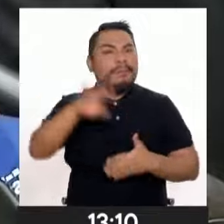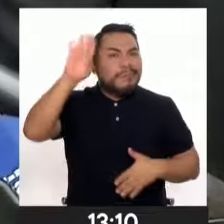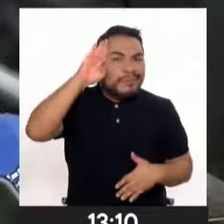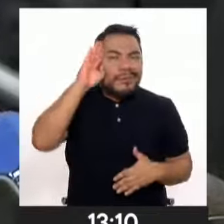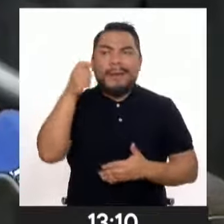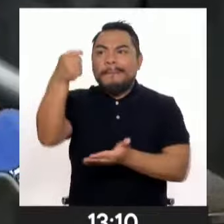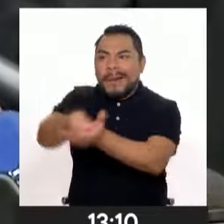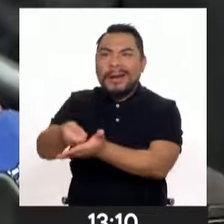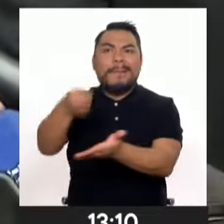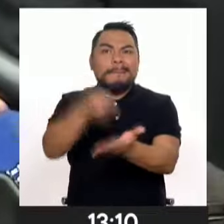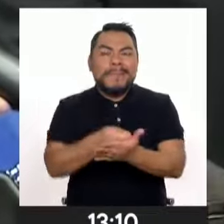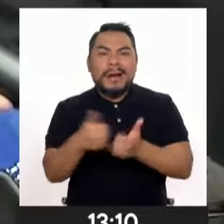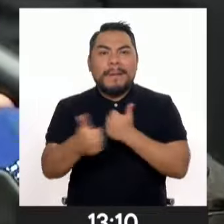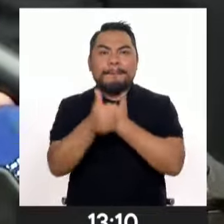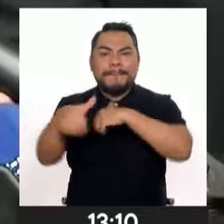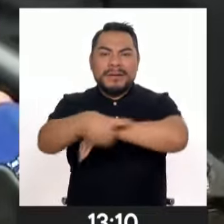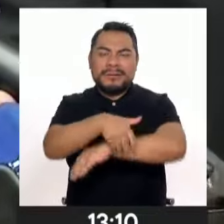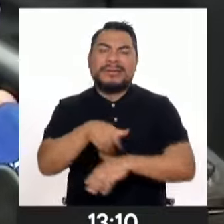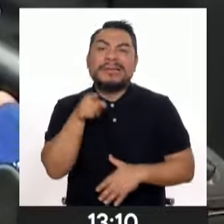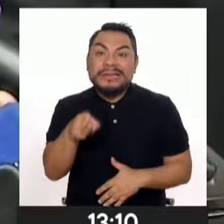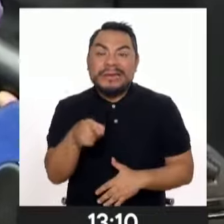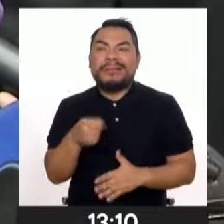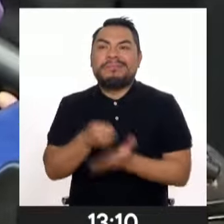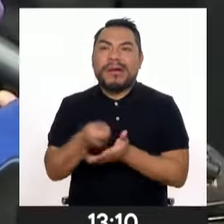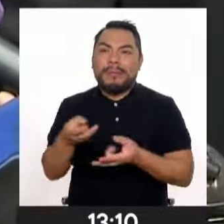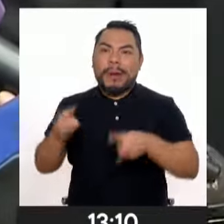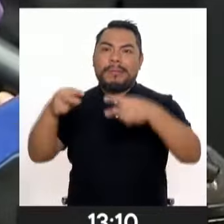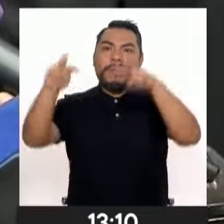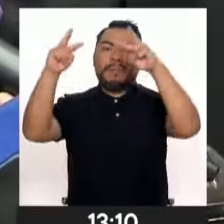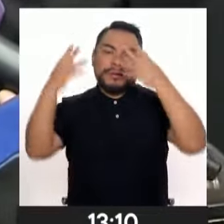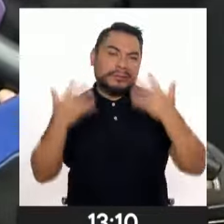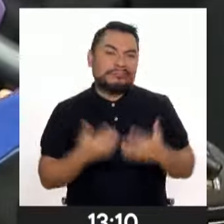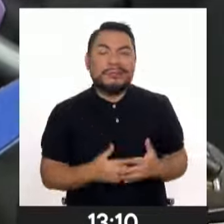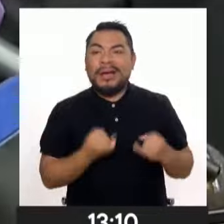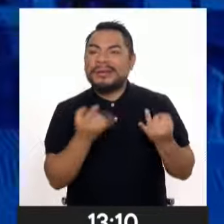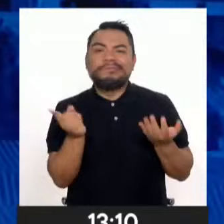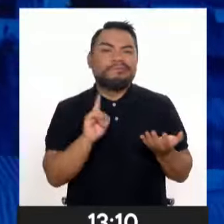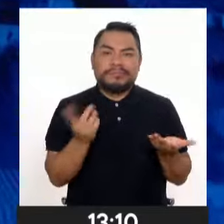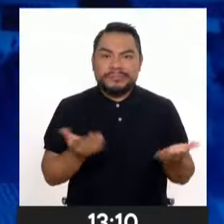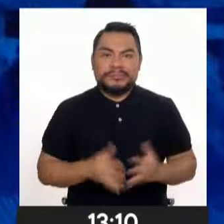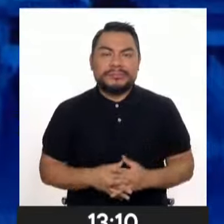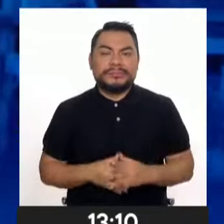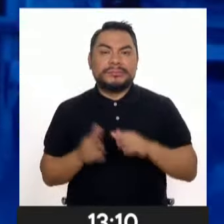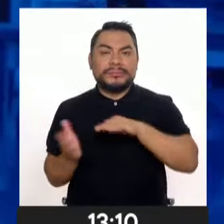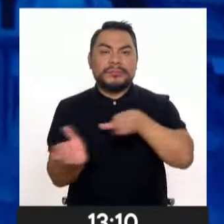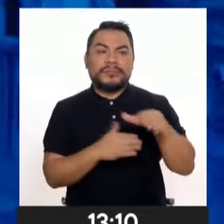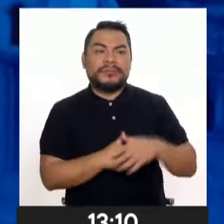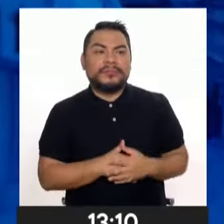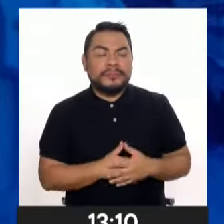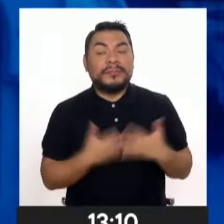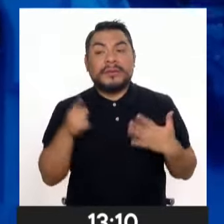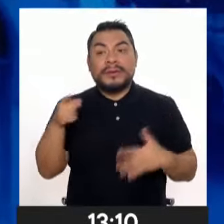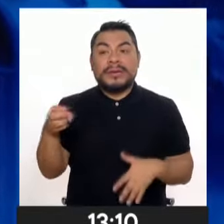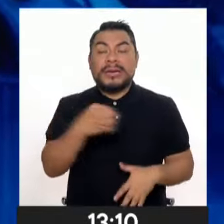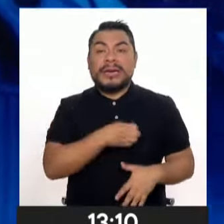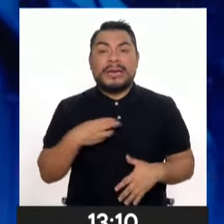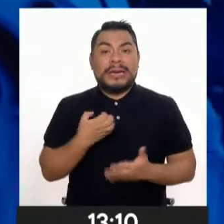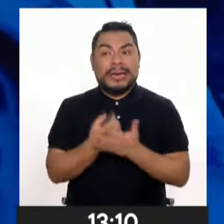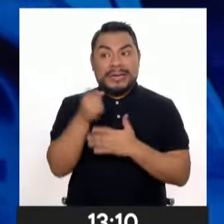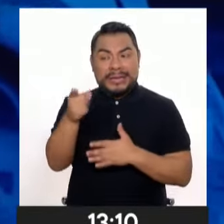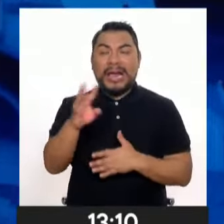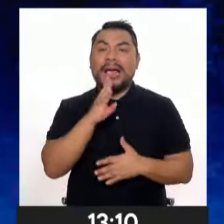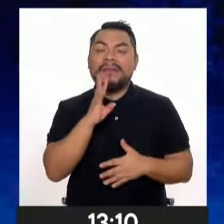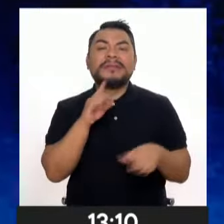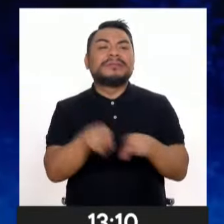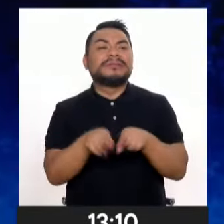vigilantes, y eso reduce los márgenes y puede hacer que algunos negocios no sean rentables. Y el titular de Economía también se